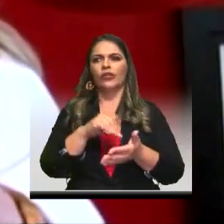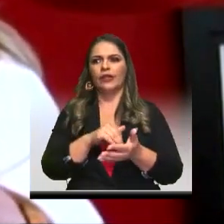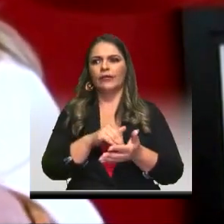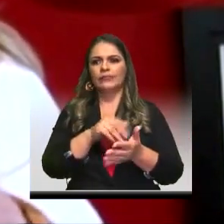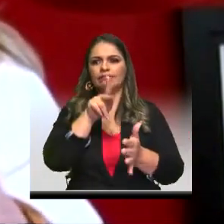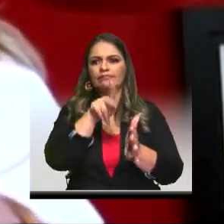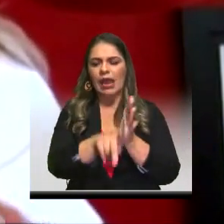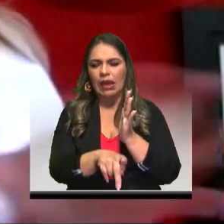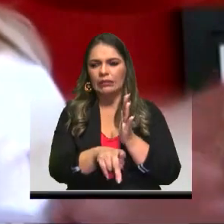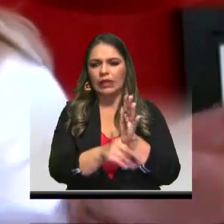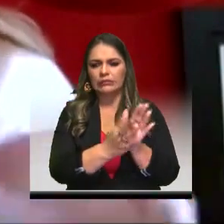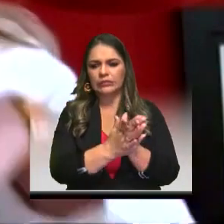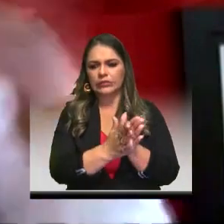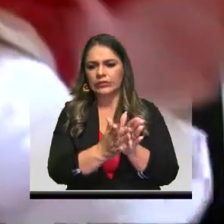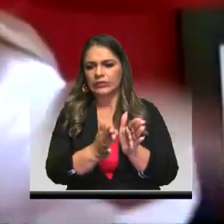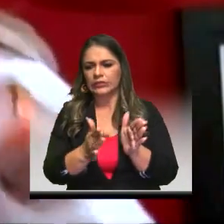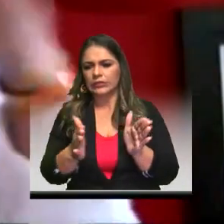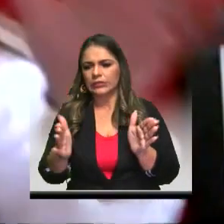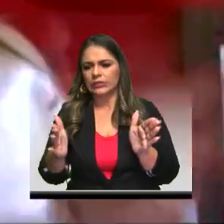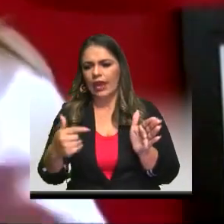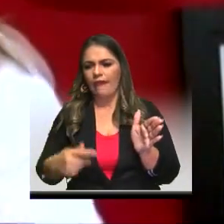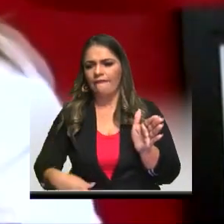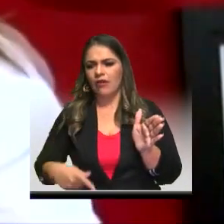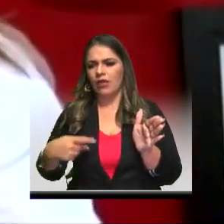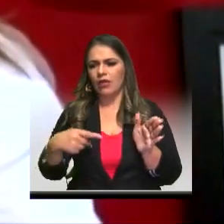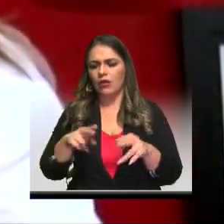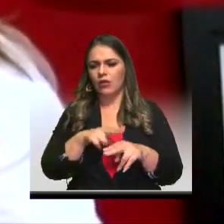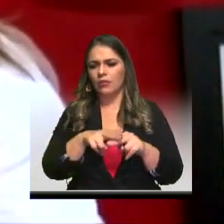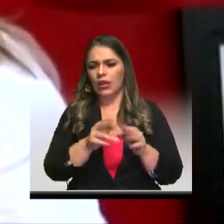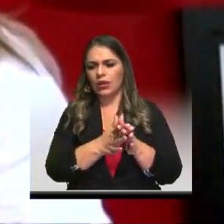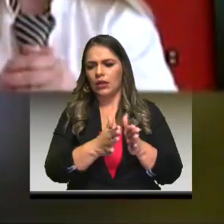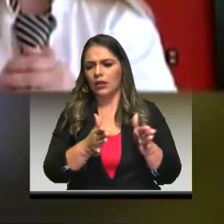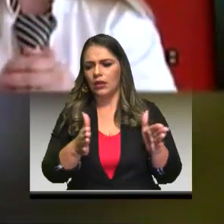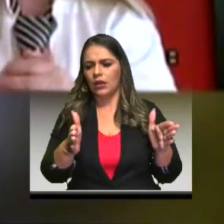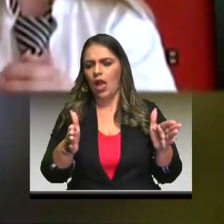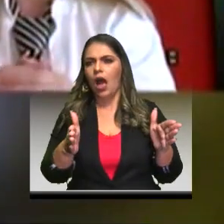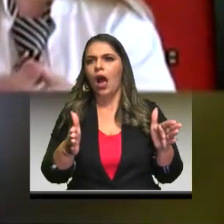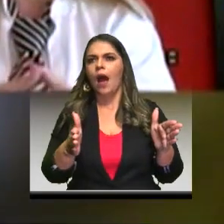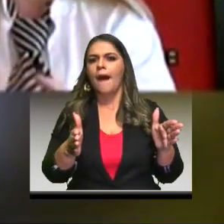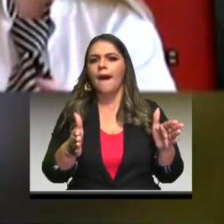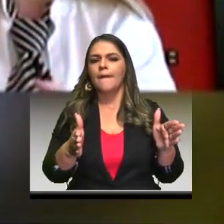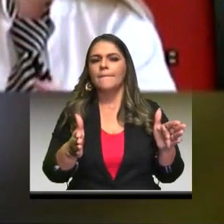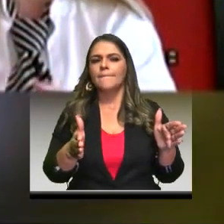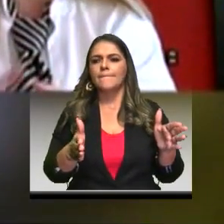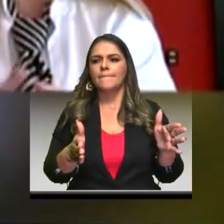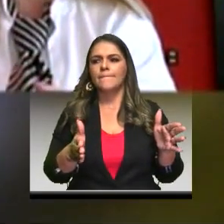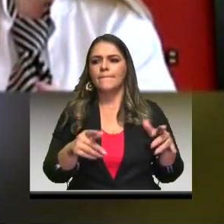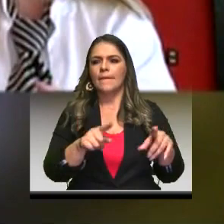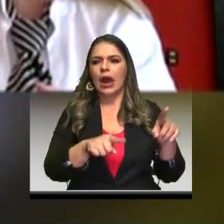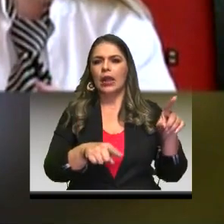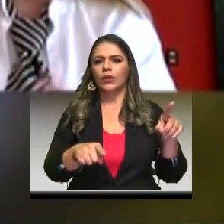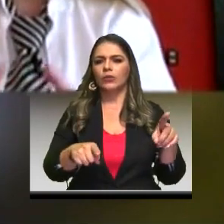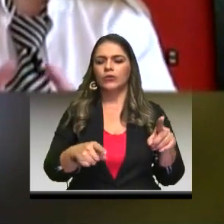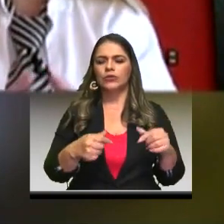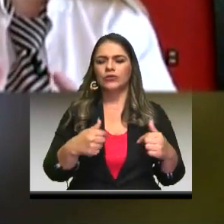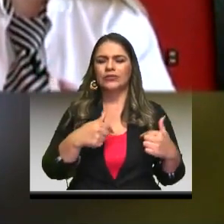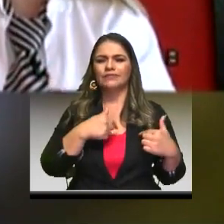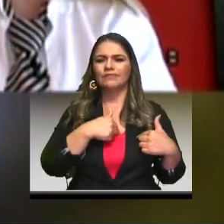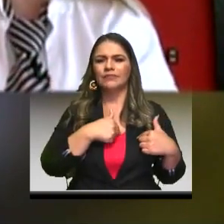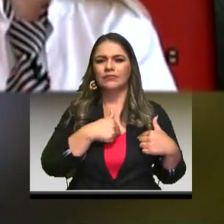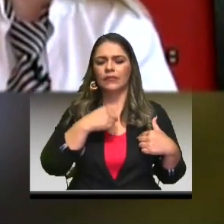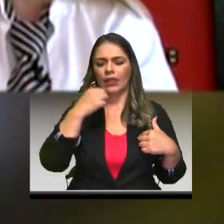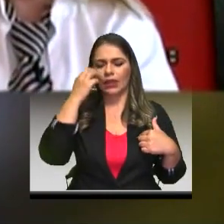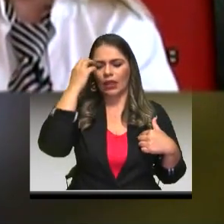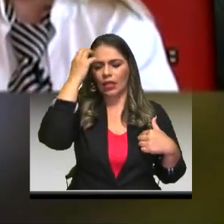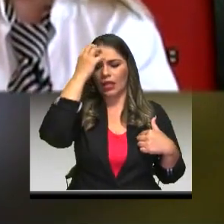vida común y corriente y normal, exactamente. Entonces, muchos de ellos experimentan